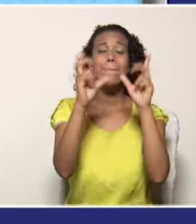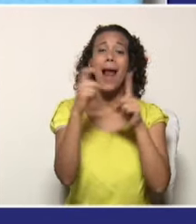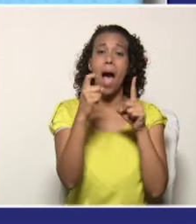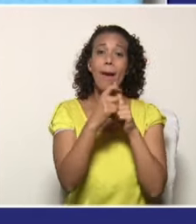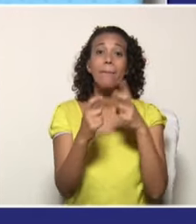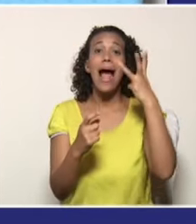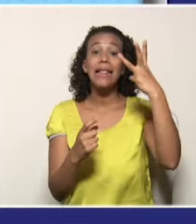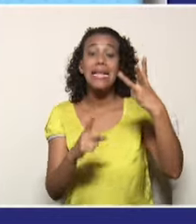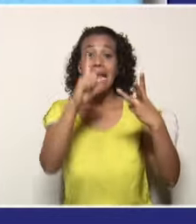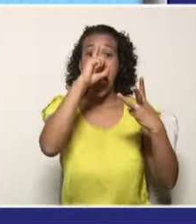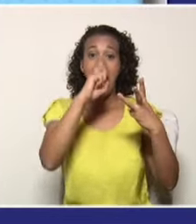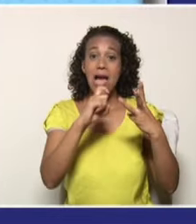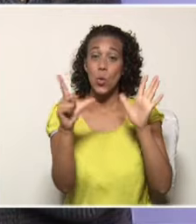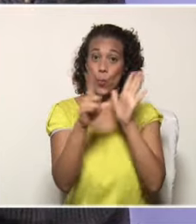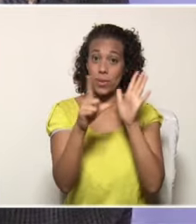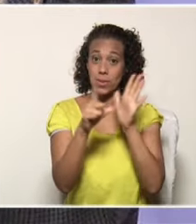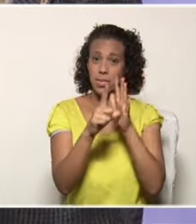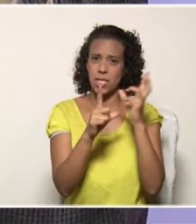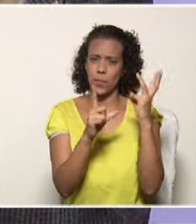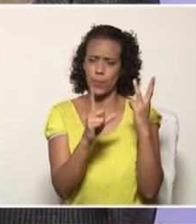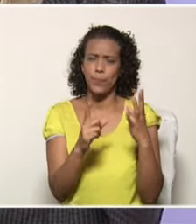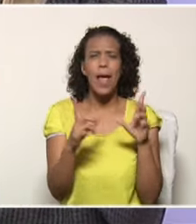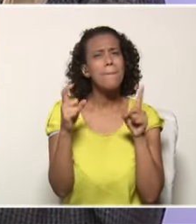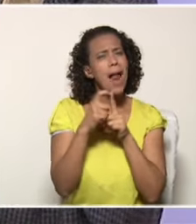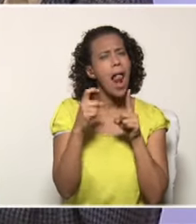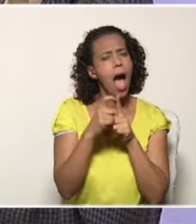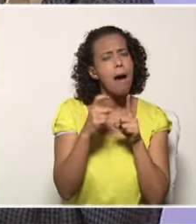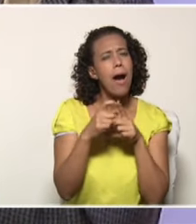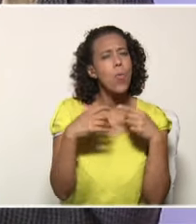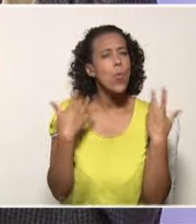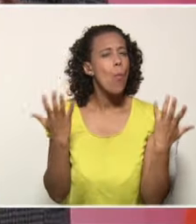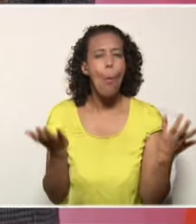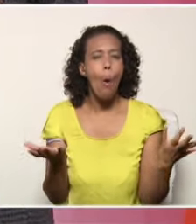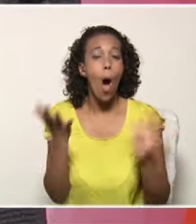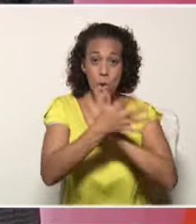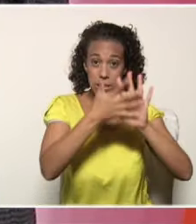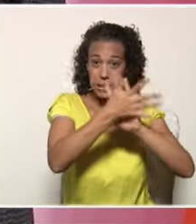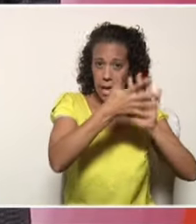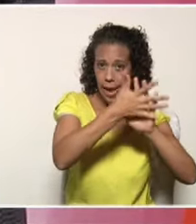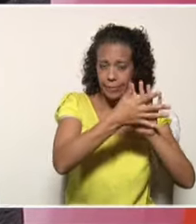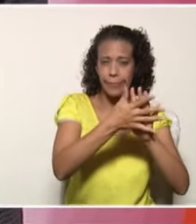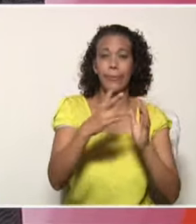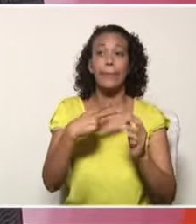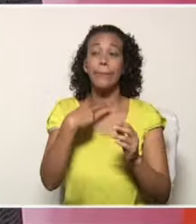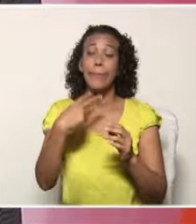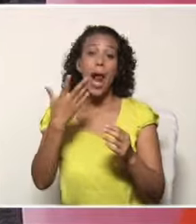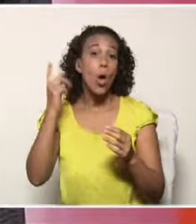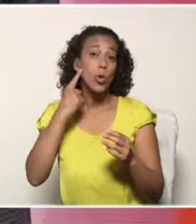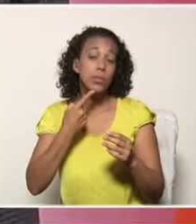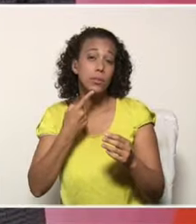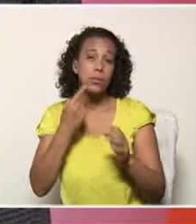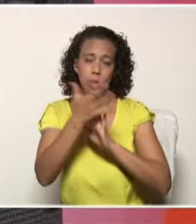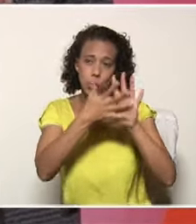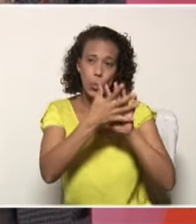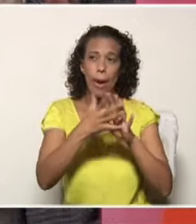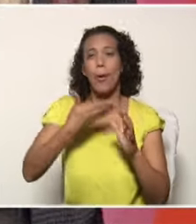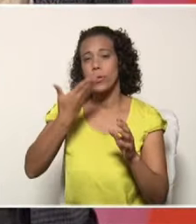consecuencias y compromiso. La palabra es, digamos, lo imprescindible en toda